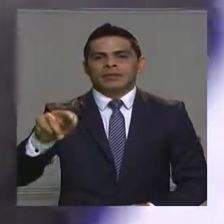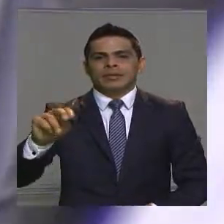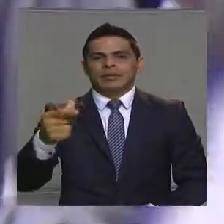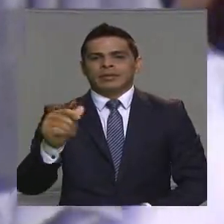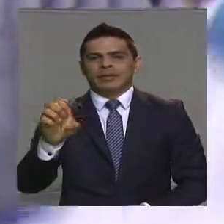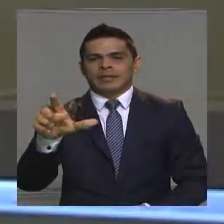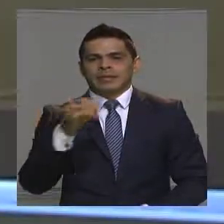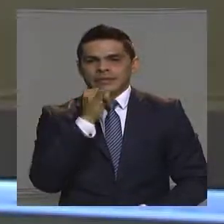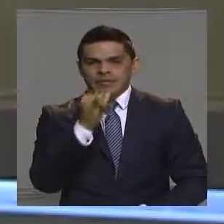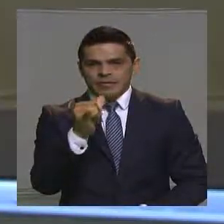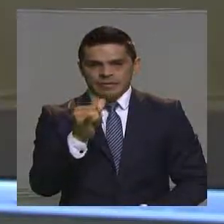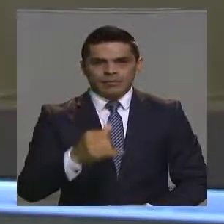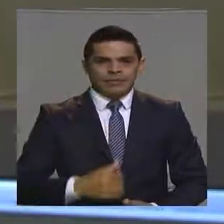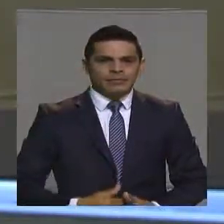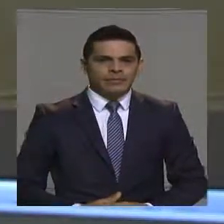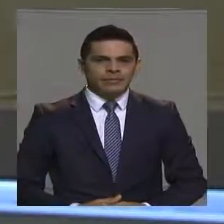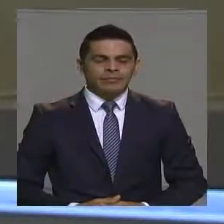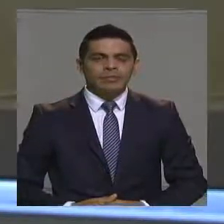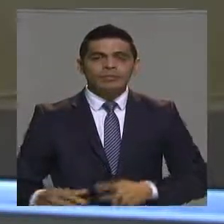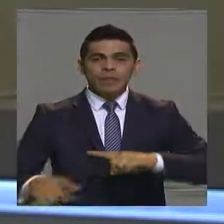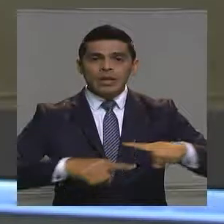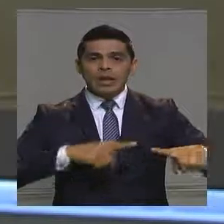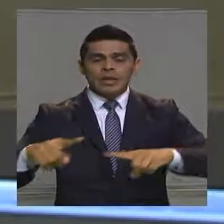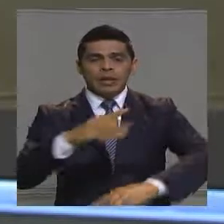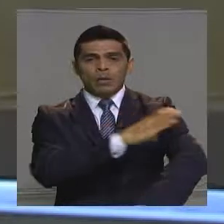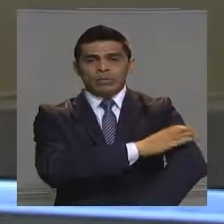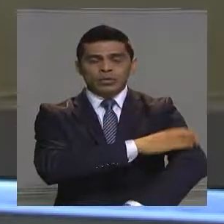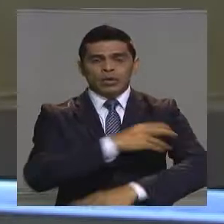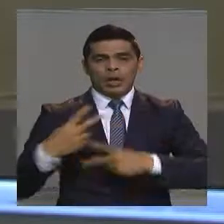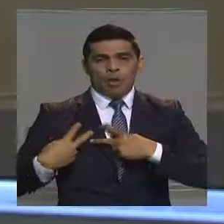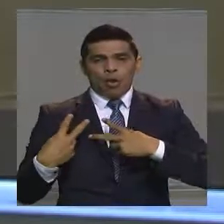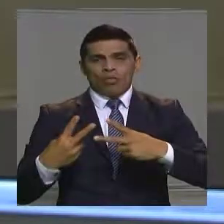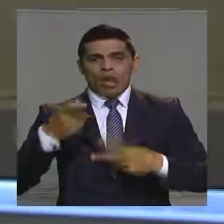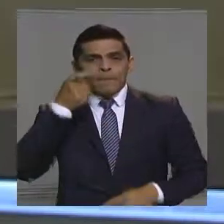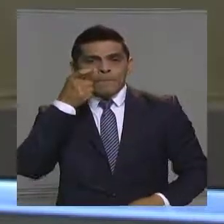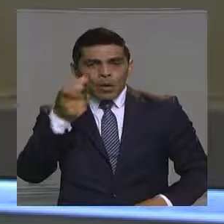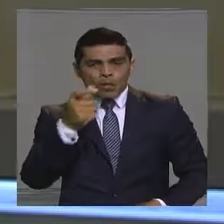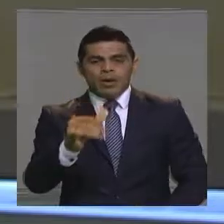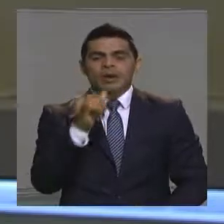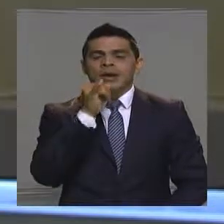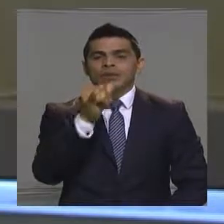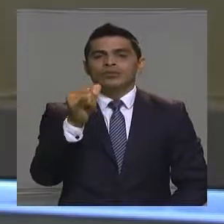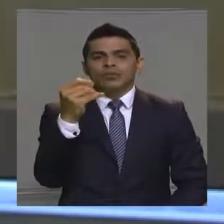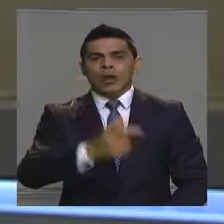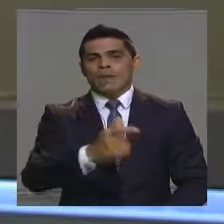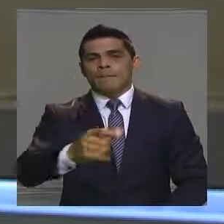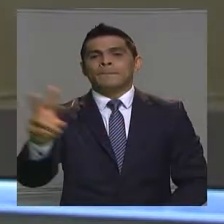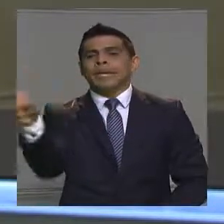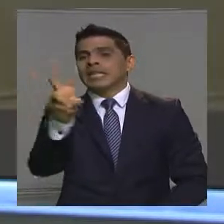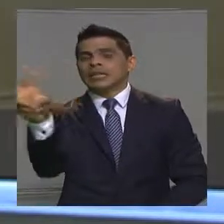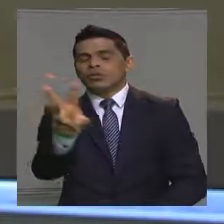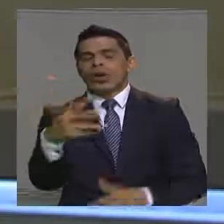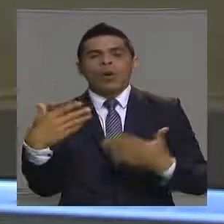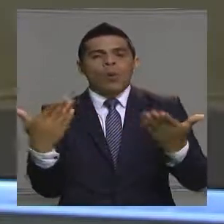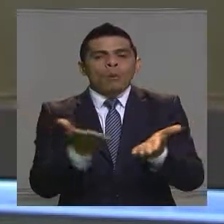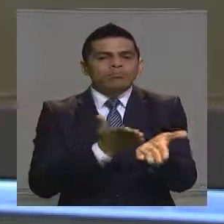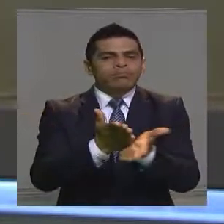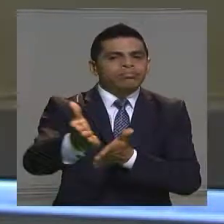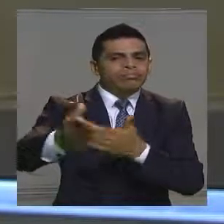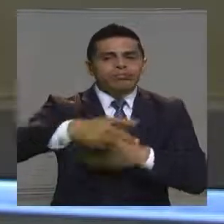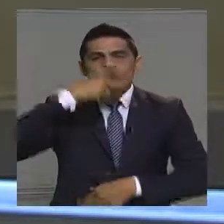I. Y la dirigencia opositora de Voluntad Popular anuncia al país la ruta política a seguir para cumplir